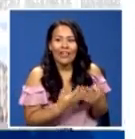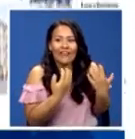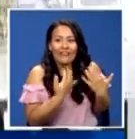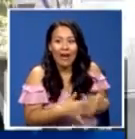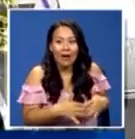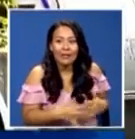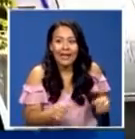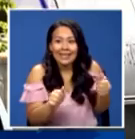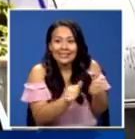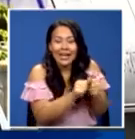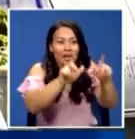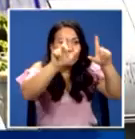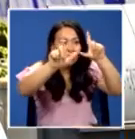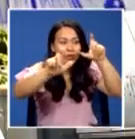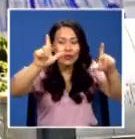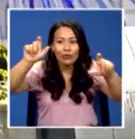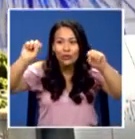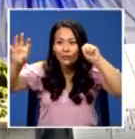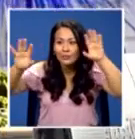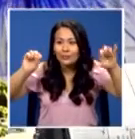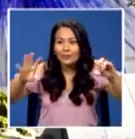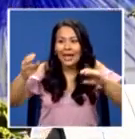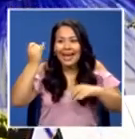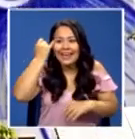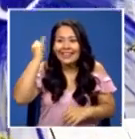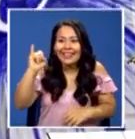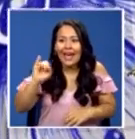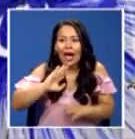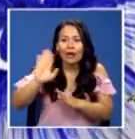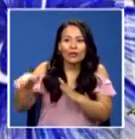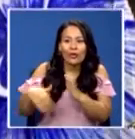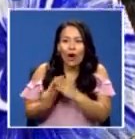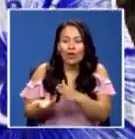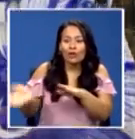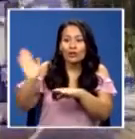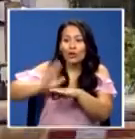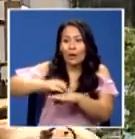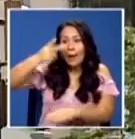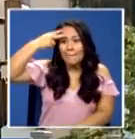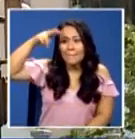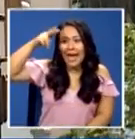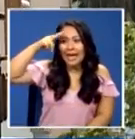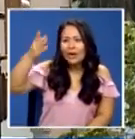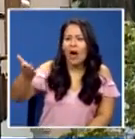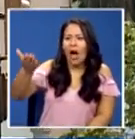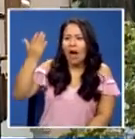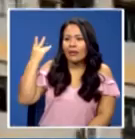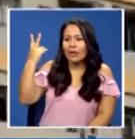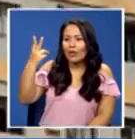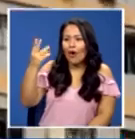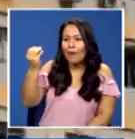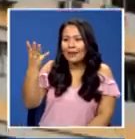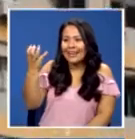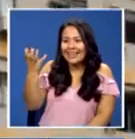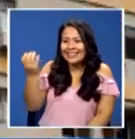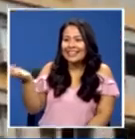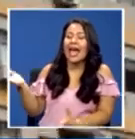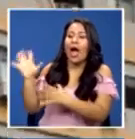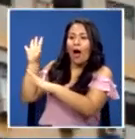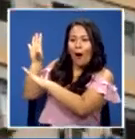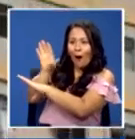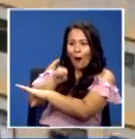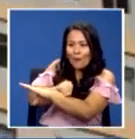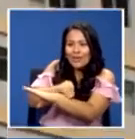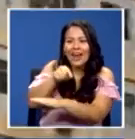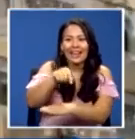documentación fotográfica la intención de este proyecto que tuvo su origen en mexico en 2015 era realizar estas obras de forma